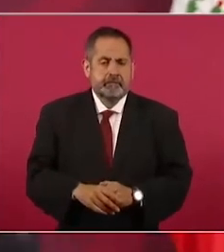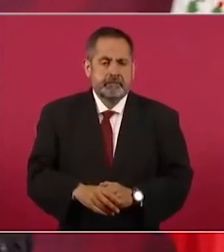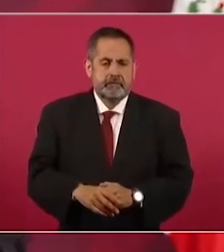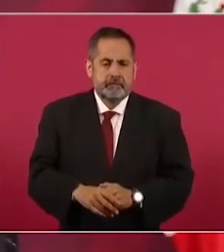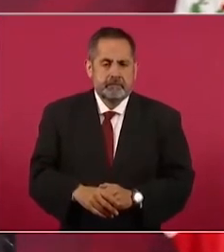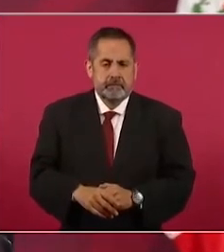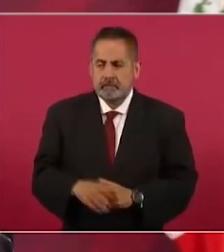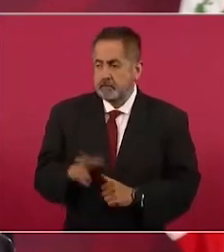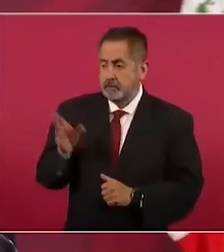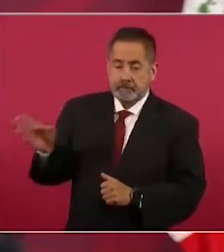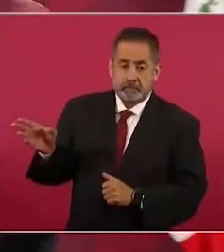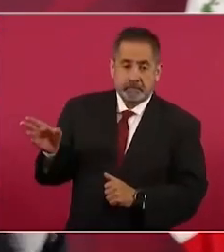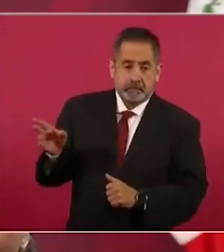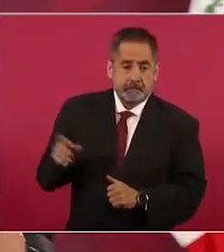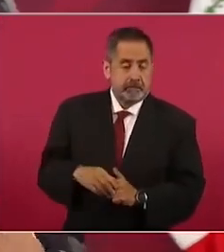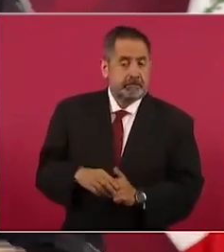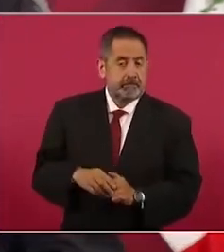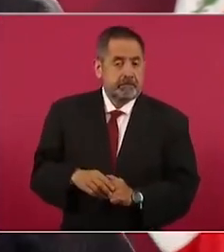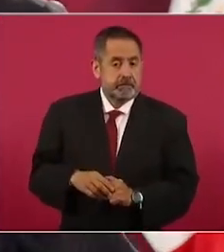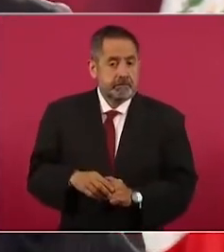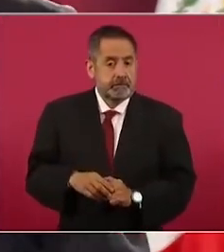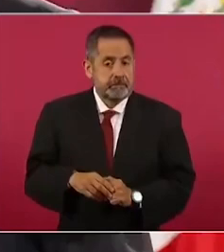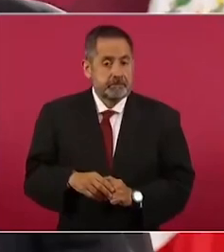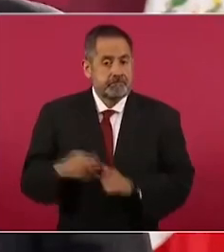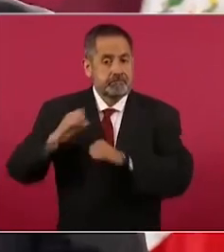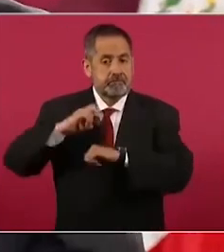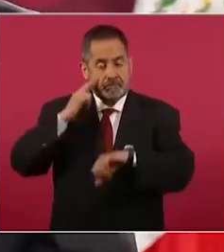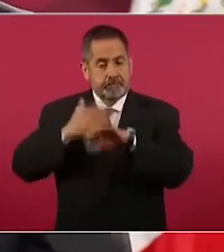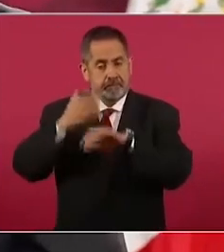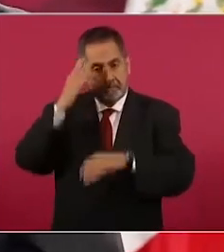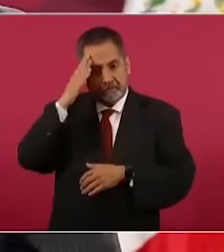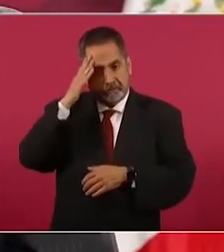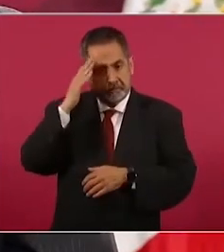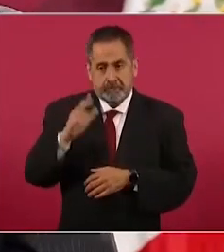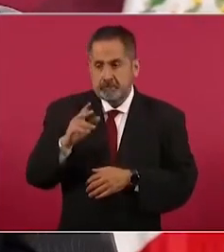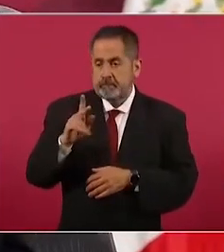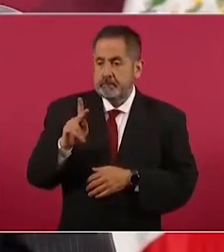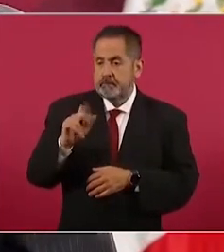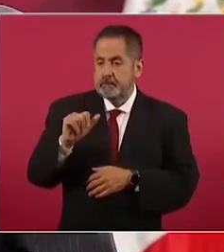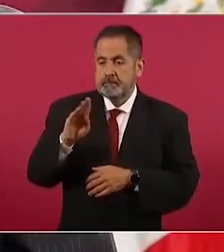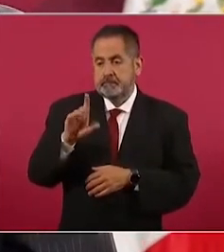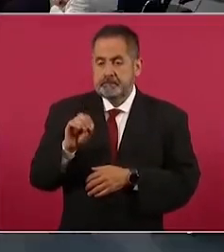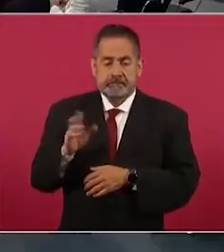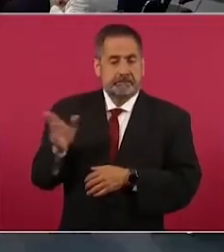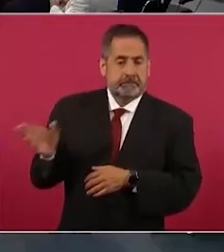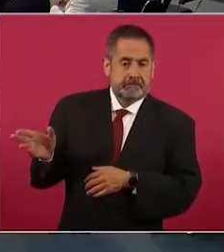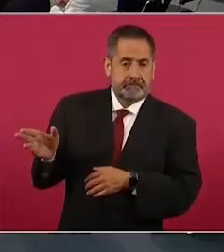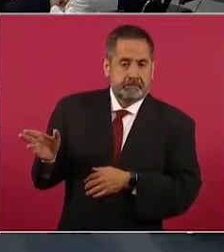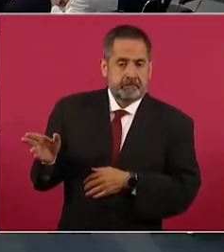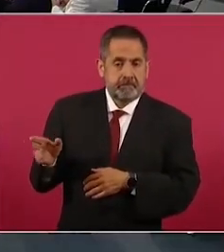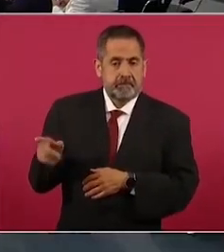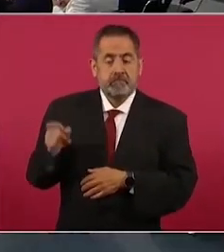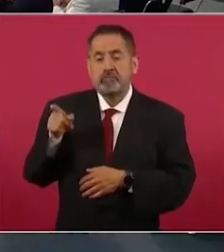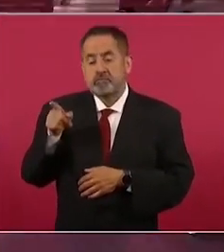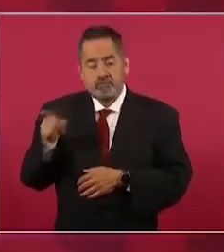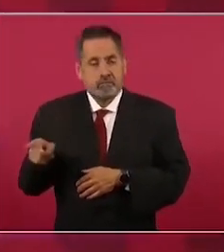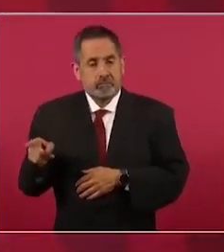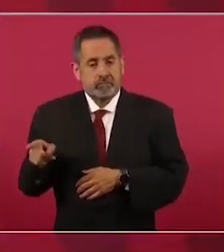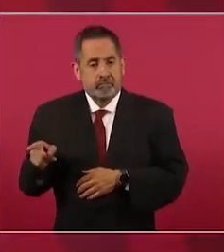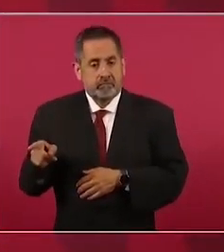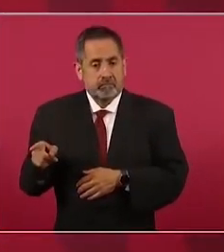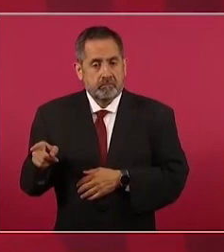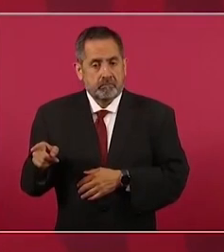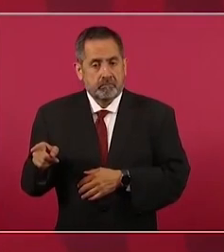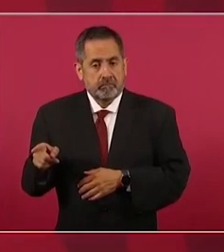El señor, que es el titular de la Unidad de Inteligencia Financiera, tiene como